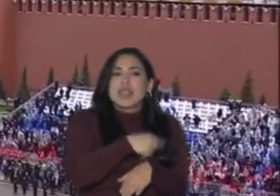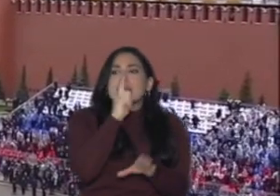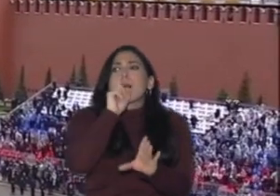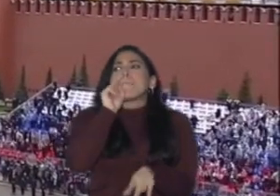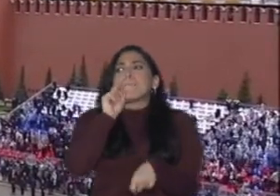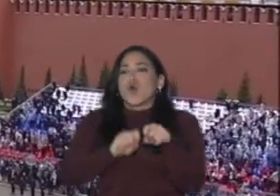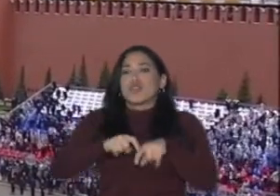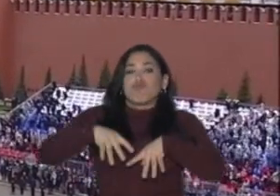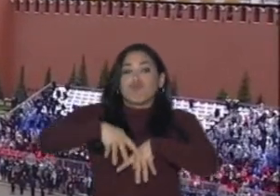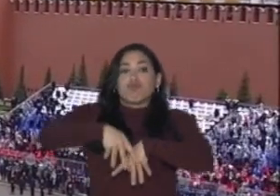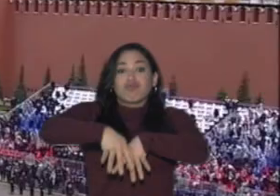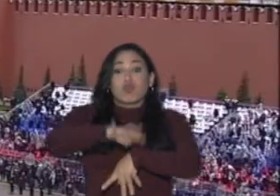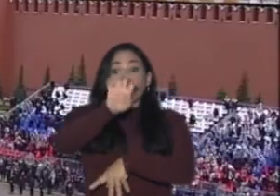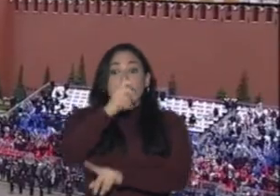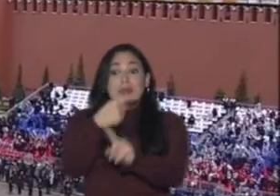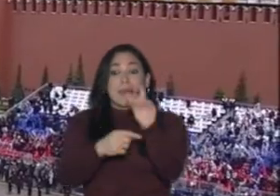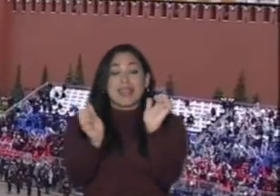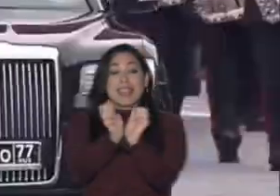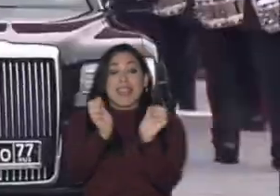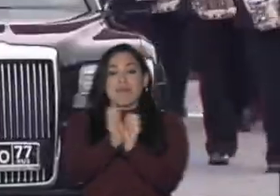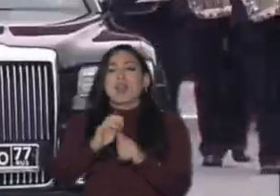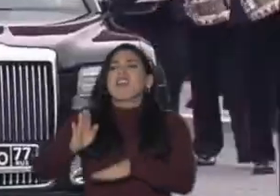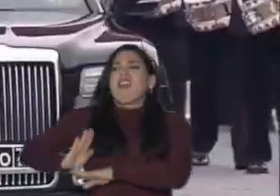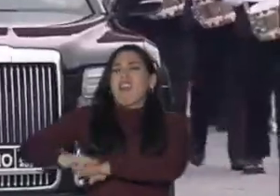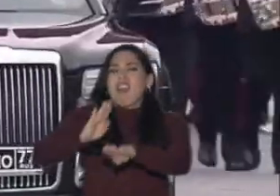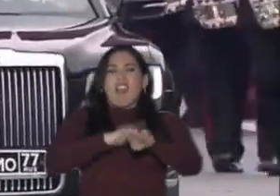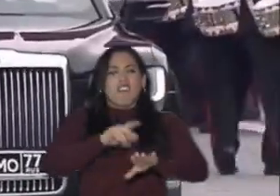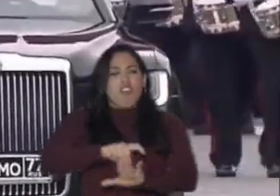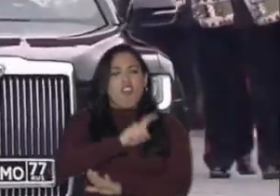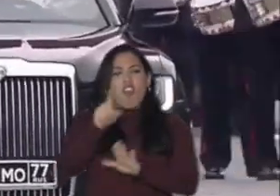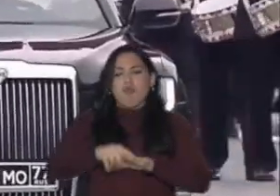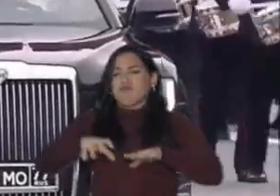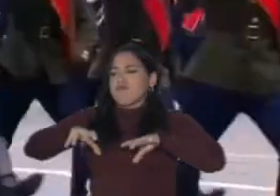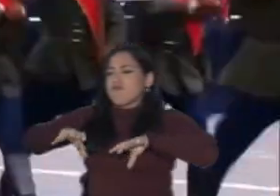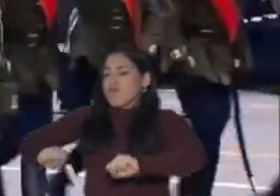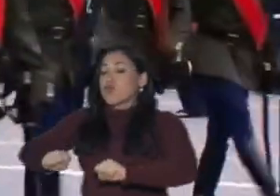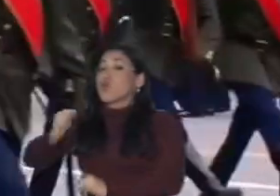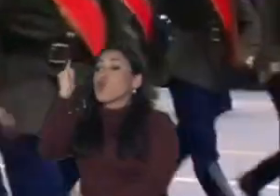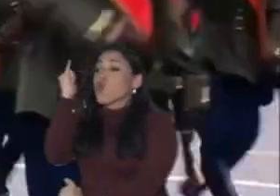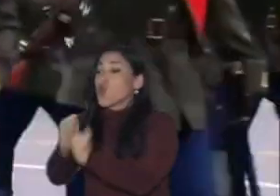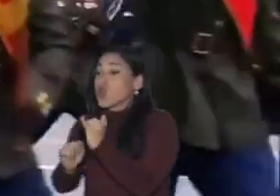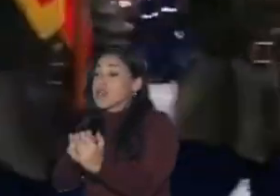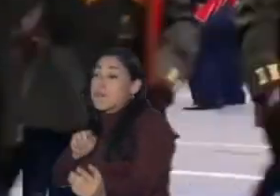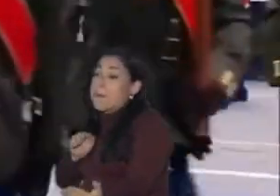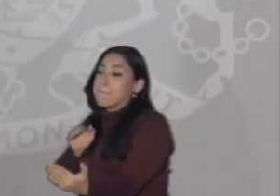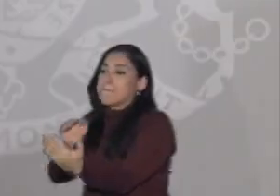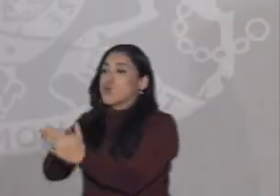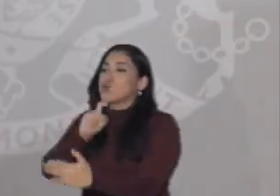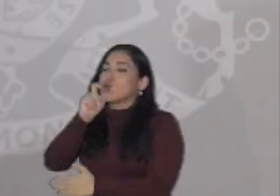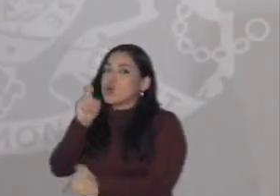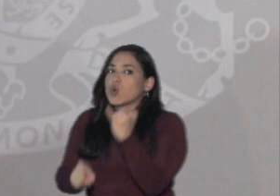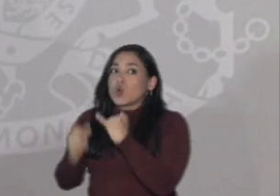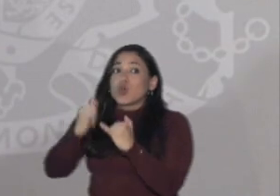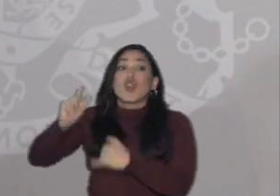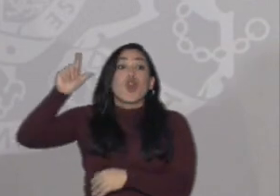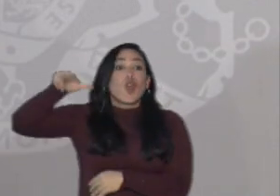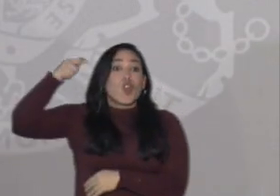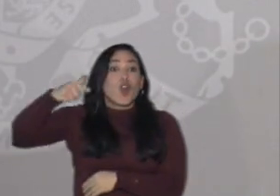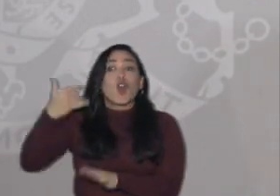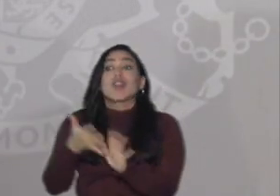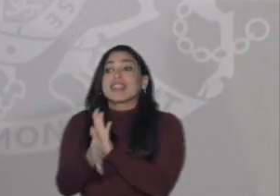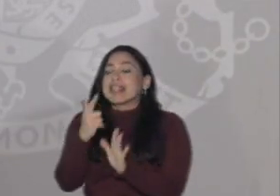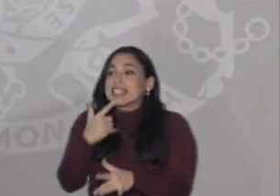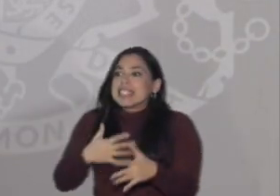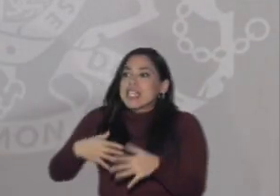utilizar el desfile del 9 de mayo para anunciar la movilización masiva de sus reservas para una última ofensiva en Ucrania. Londres indicó que ante la falta